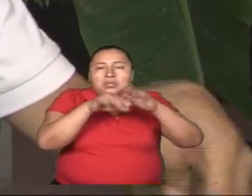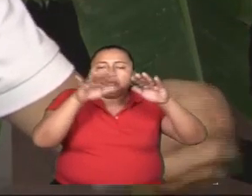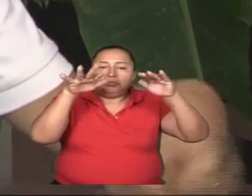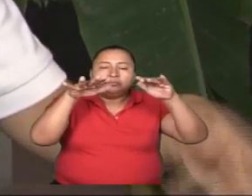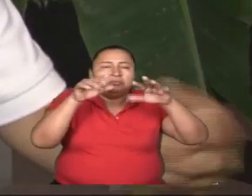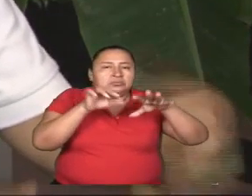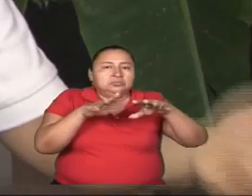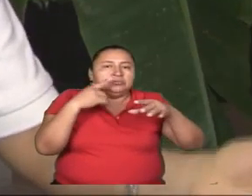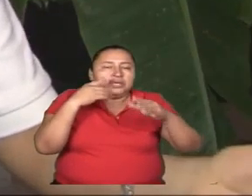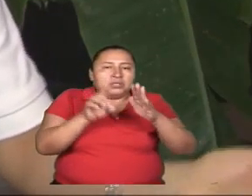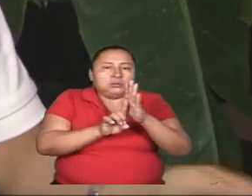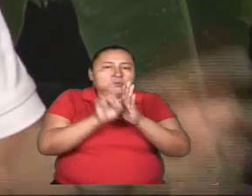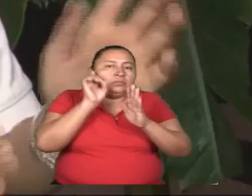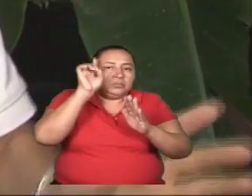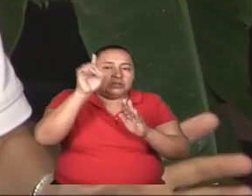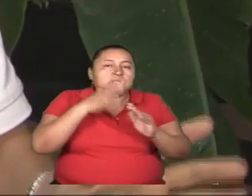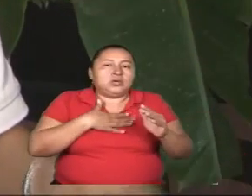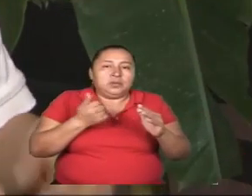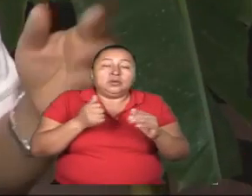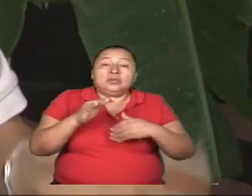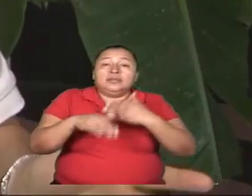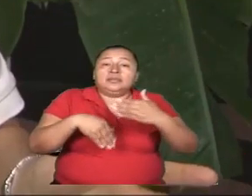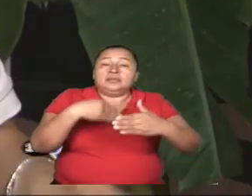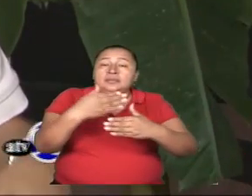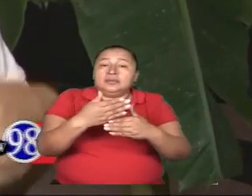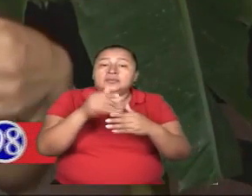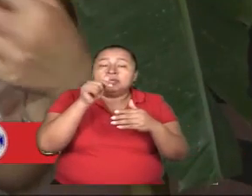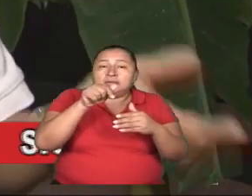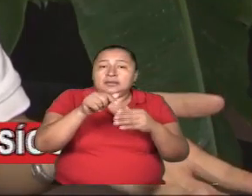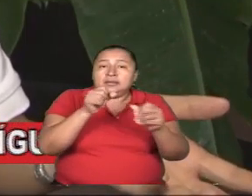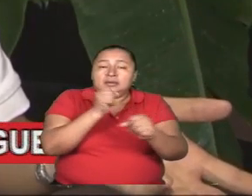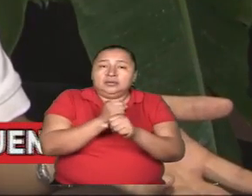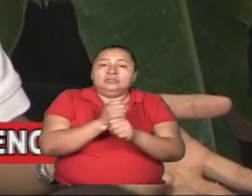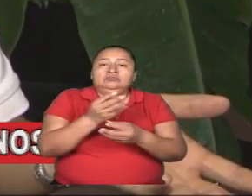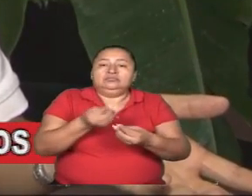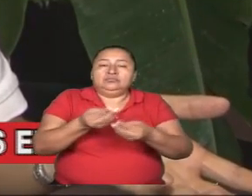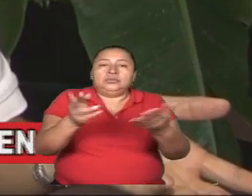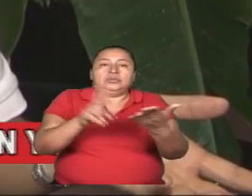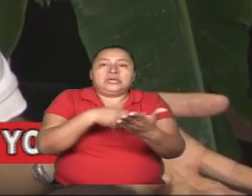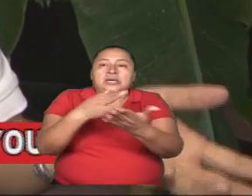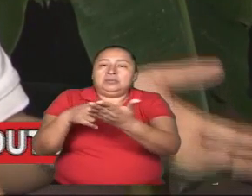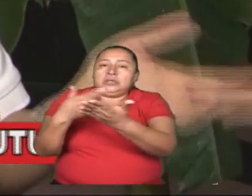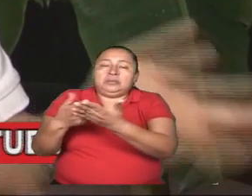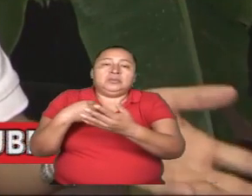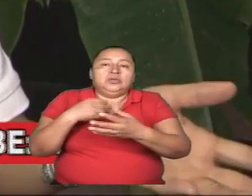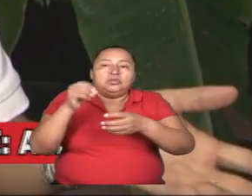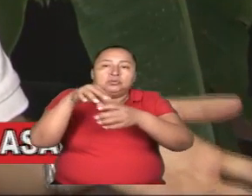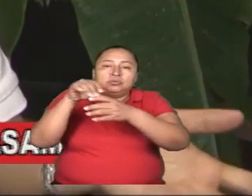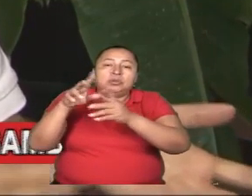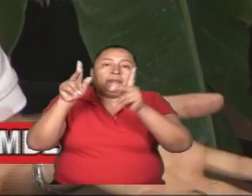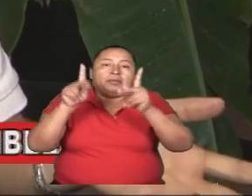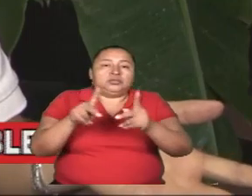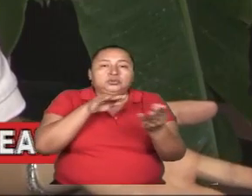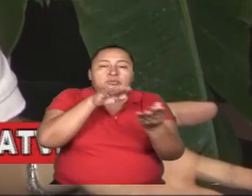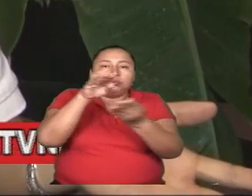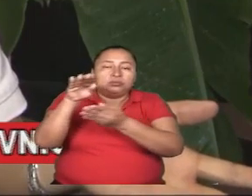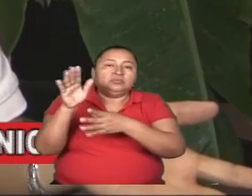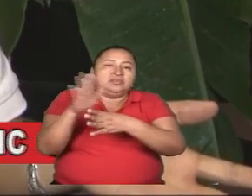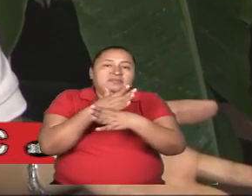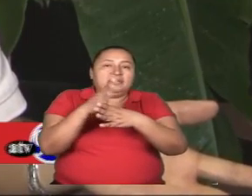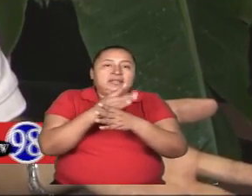para desarrollo mejor. Y después, en este año, regalamos las plantas para los productores en